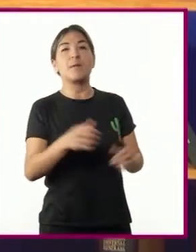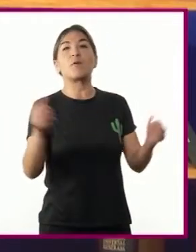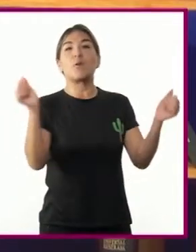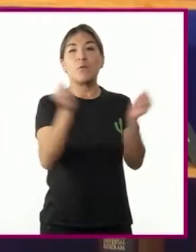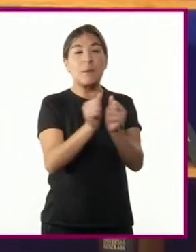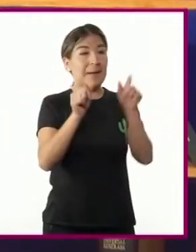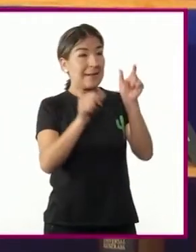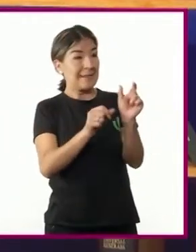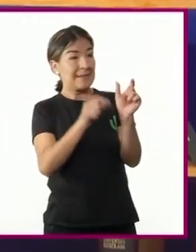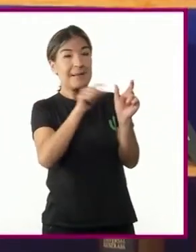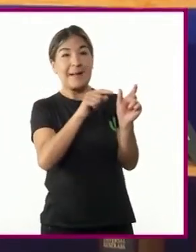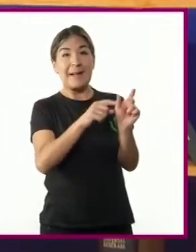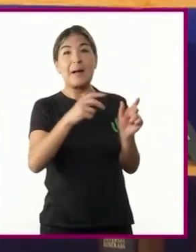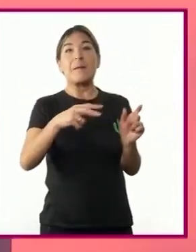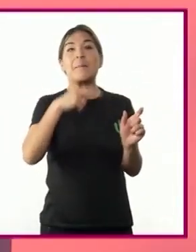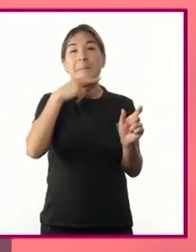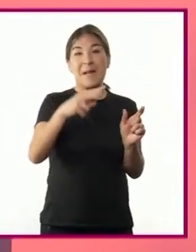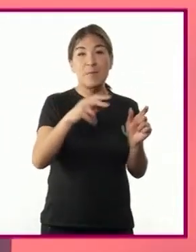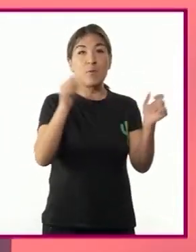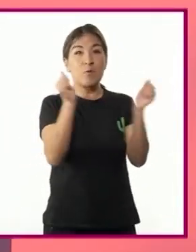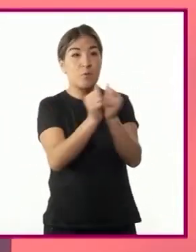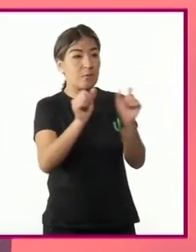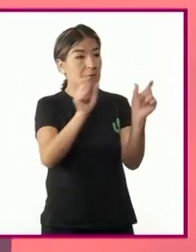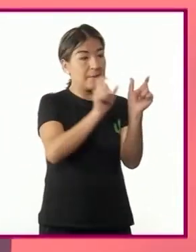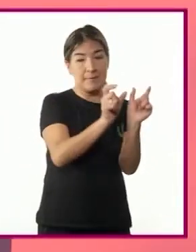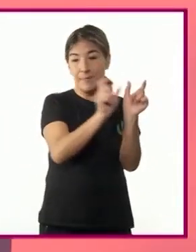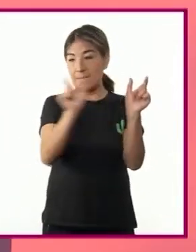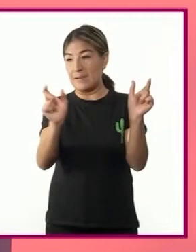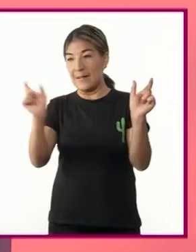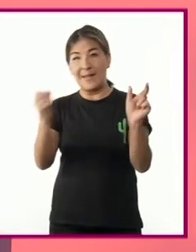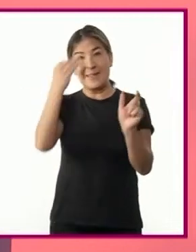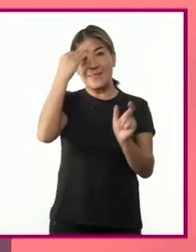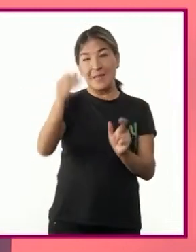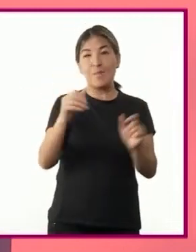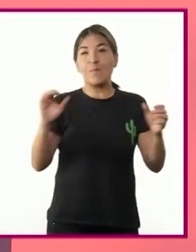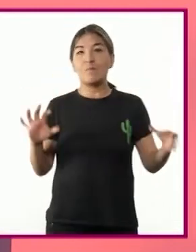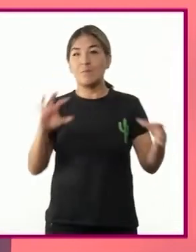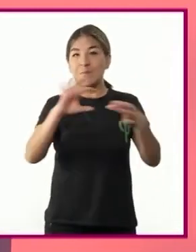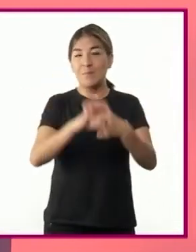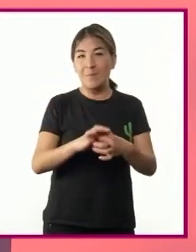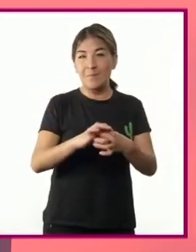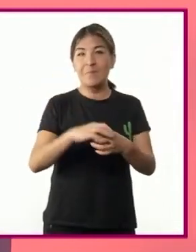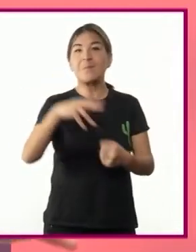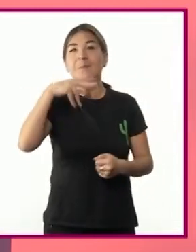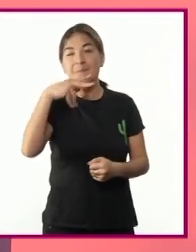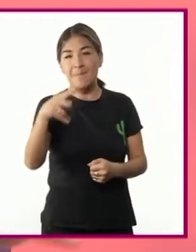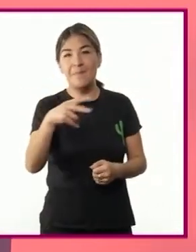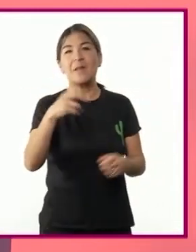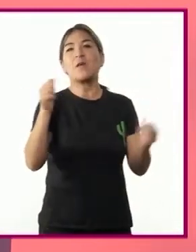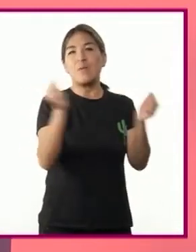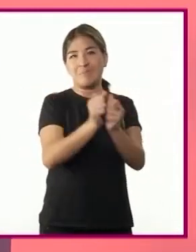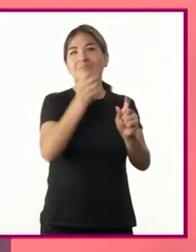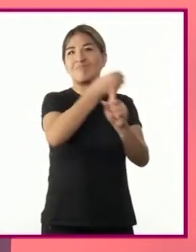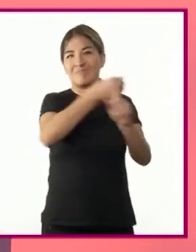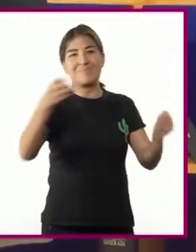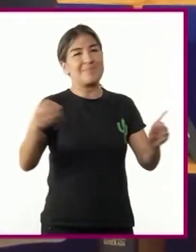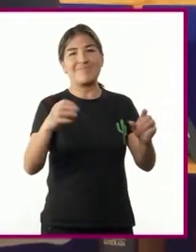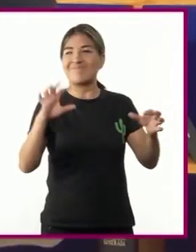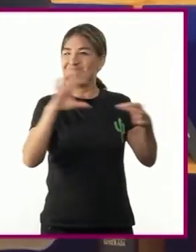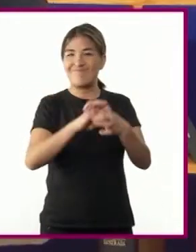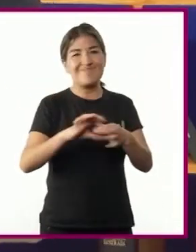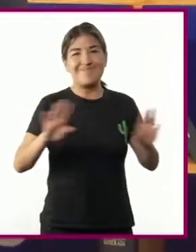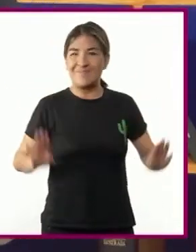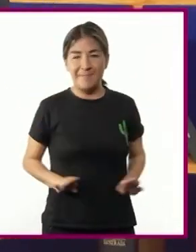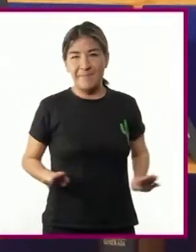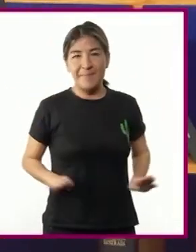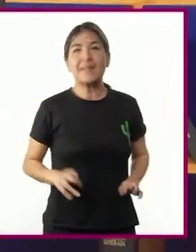del verbo también altera la relación que se establece entre los tiempos en que se conjugan los verbos en una oración compuesta.